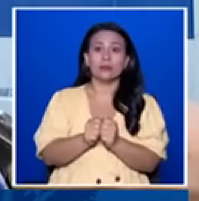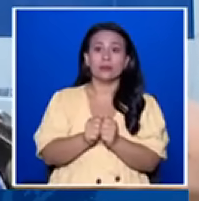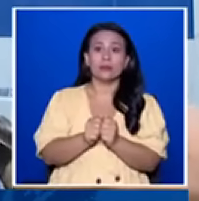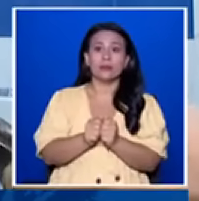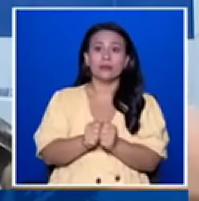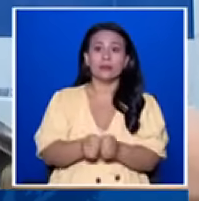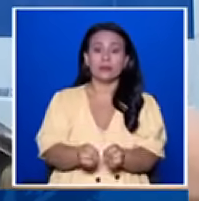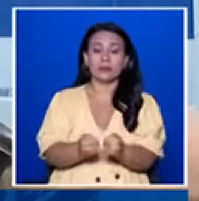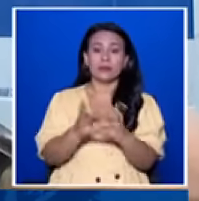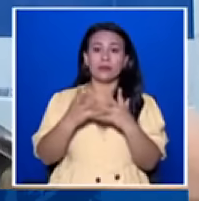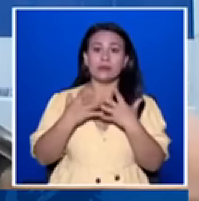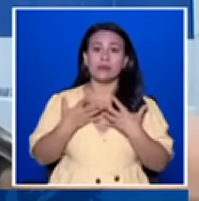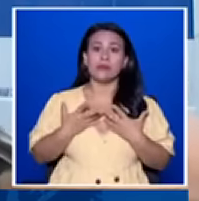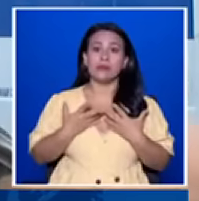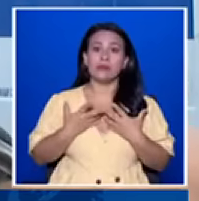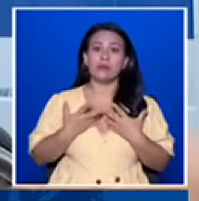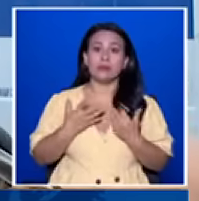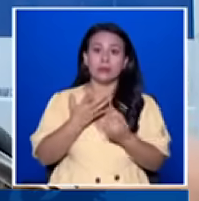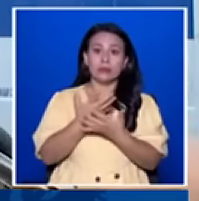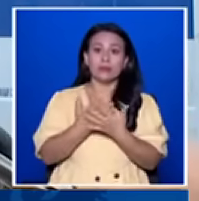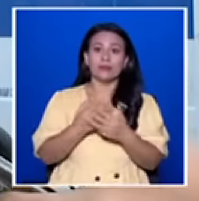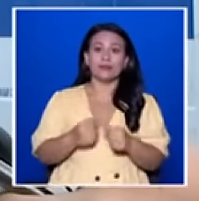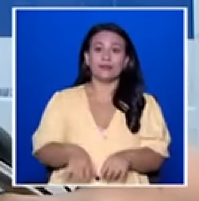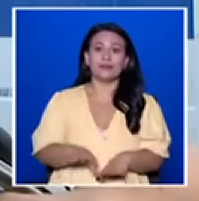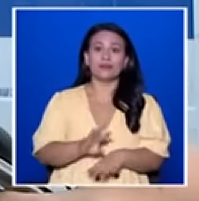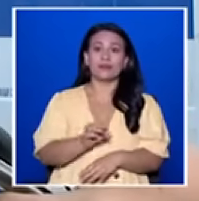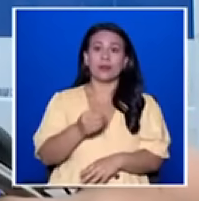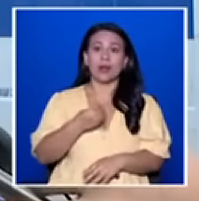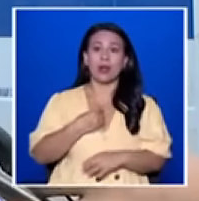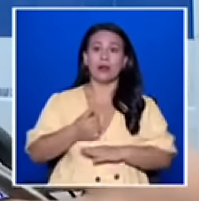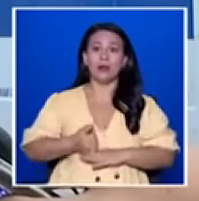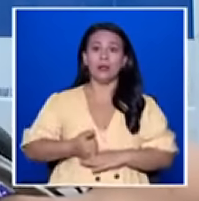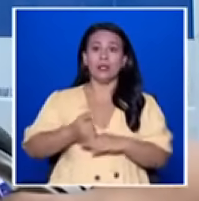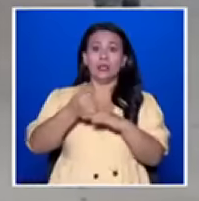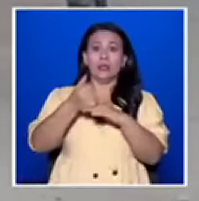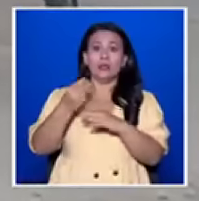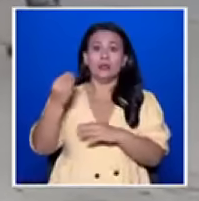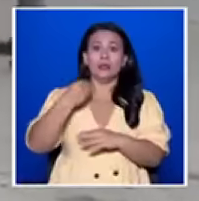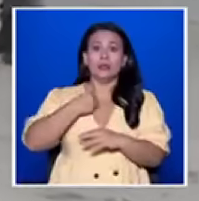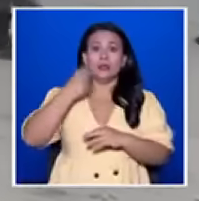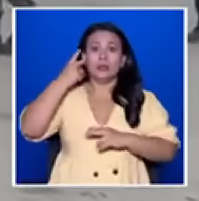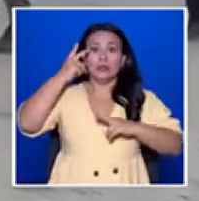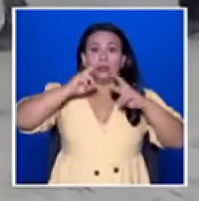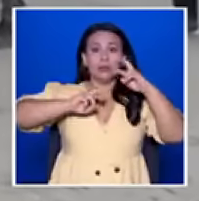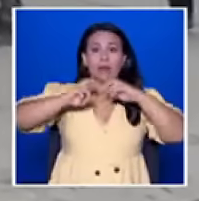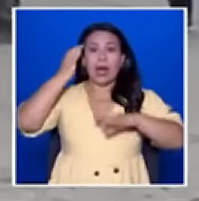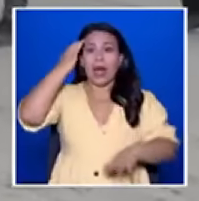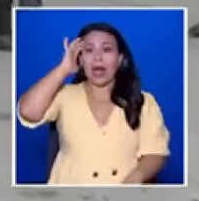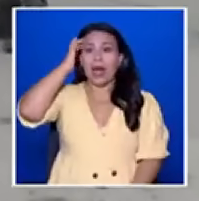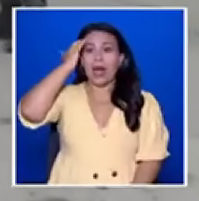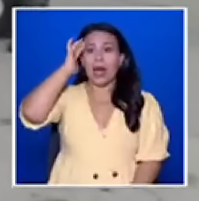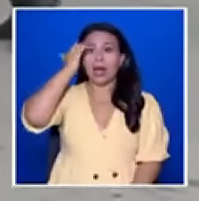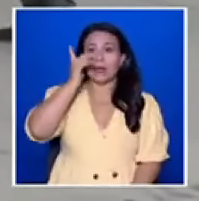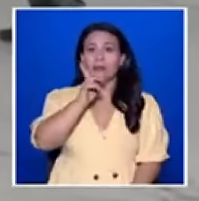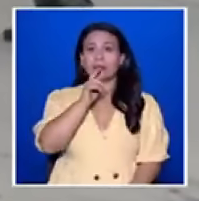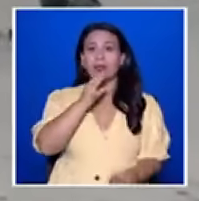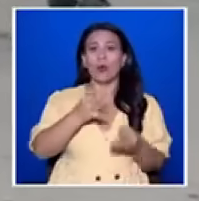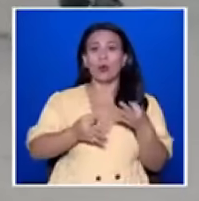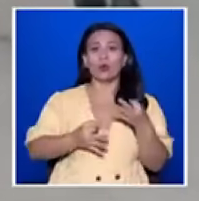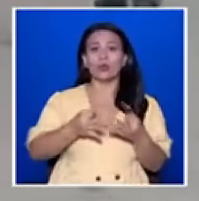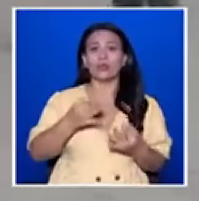víctimas y se las llevan retenidas. El comandante zonal subrogante enfatizó en su preocupación por la